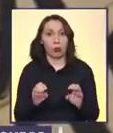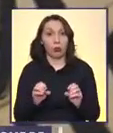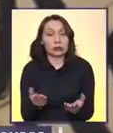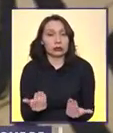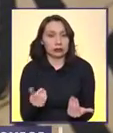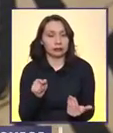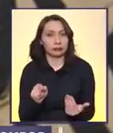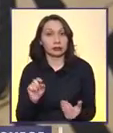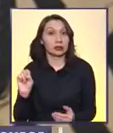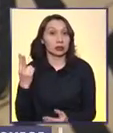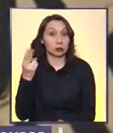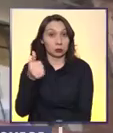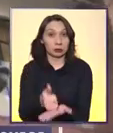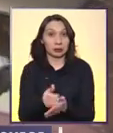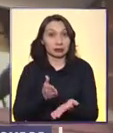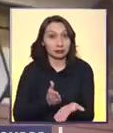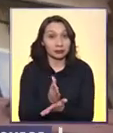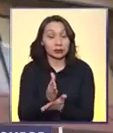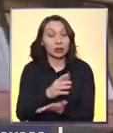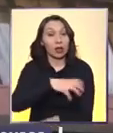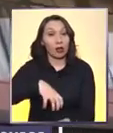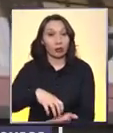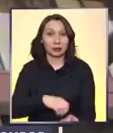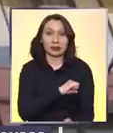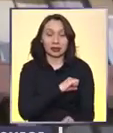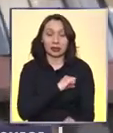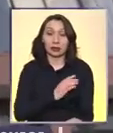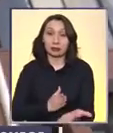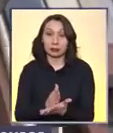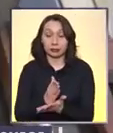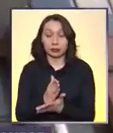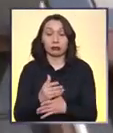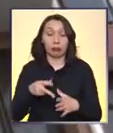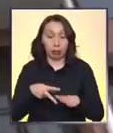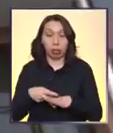segundo semestre que, por lo menos en la comuna de Santiago, comenzó tan acontecido como el anterior.